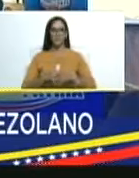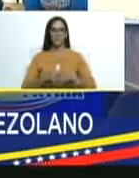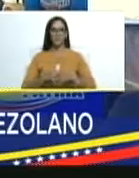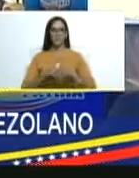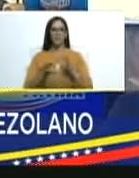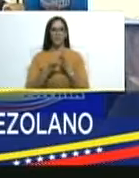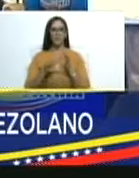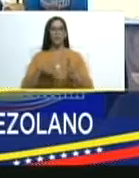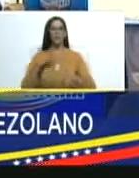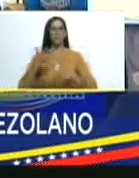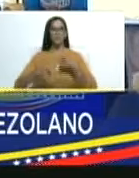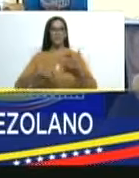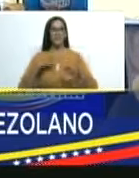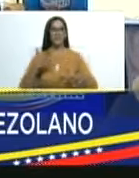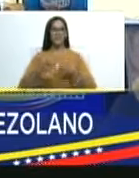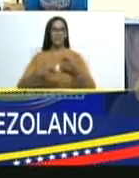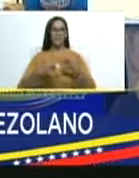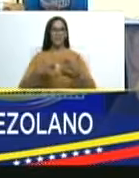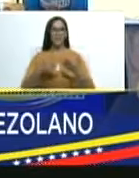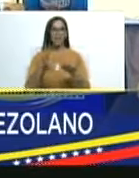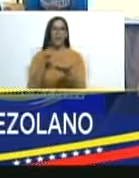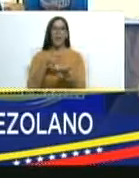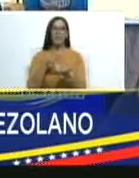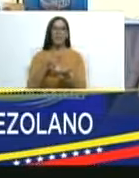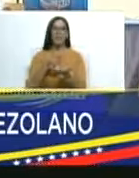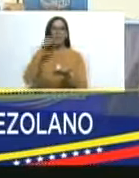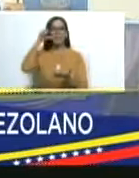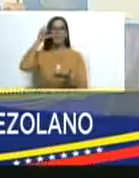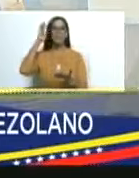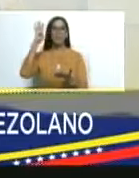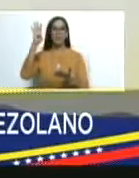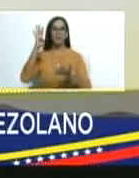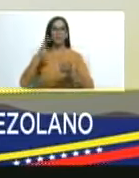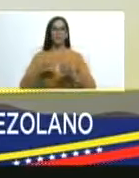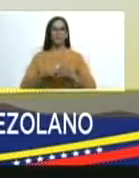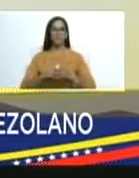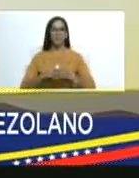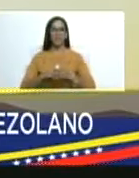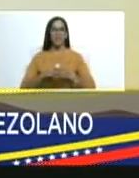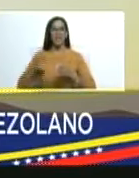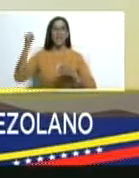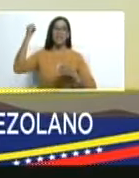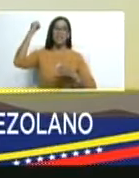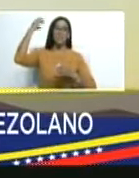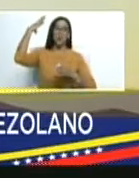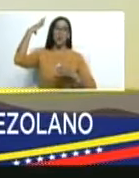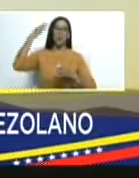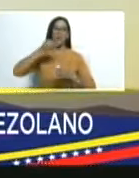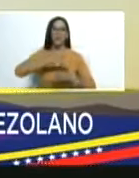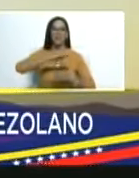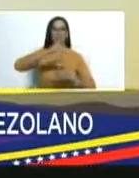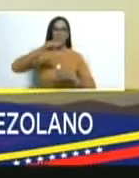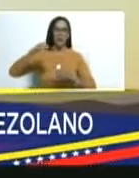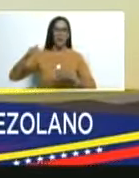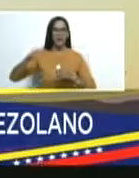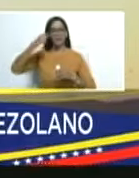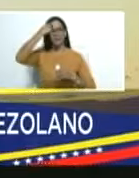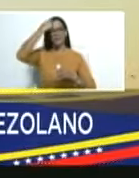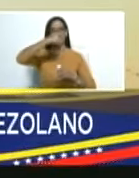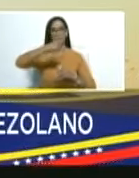donde uno siente la presencia de Dios en ese sol, en ese mar, en ese